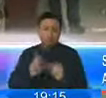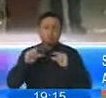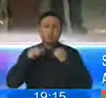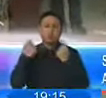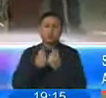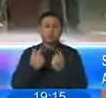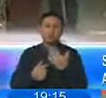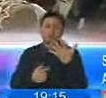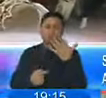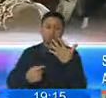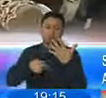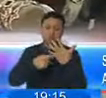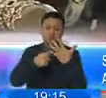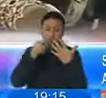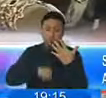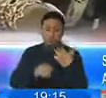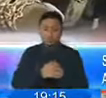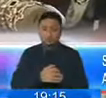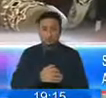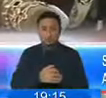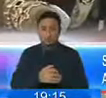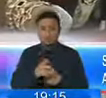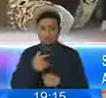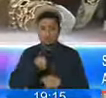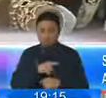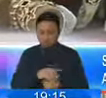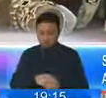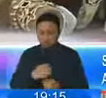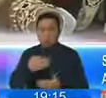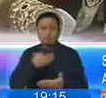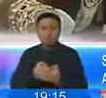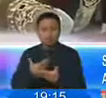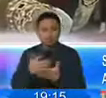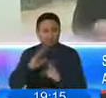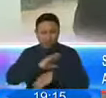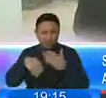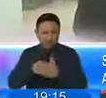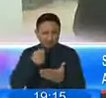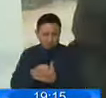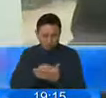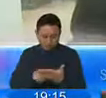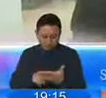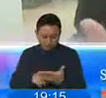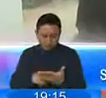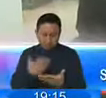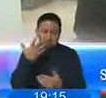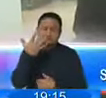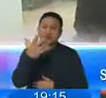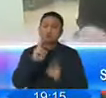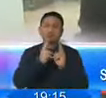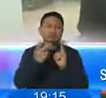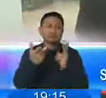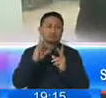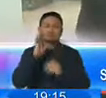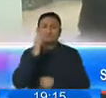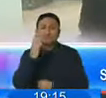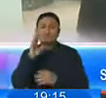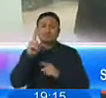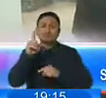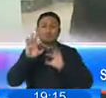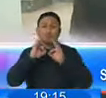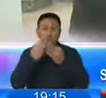por 5 personas podrían reclamar de verse perjudicados en alguna transacción. 5 vecinos, 5 colegas, 5 parientes